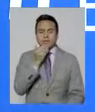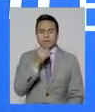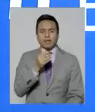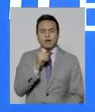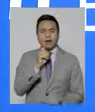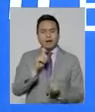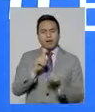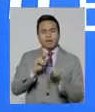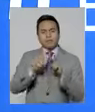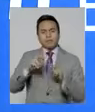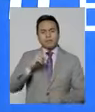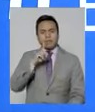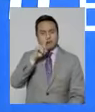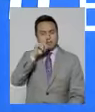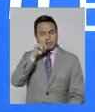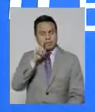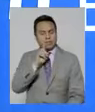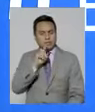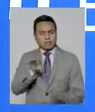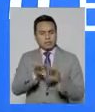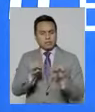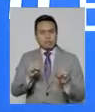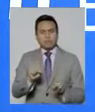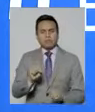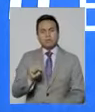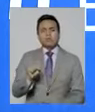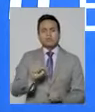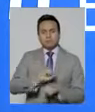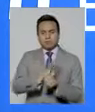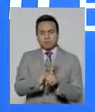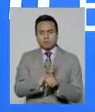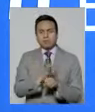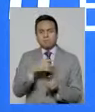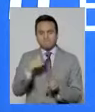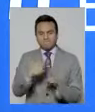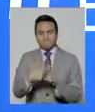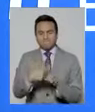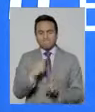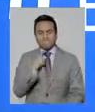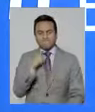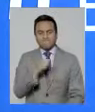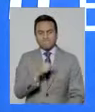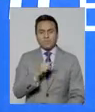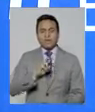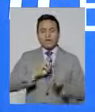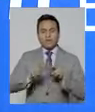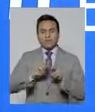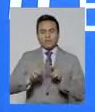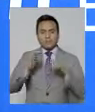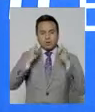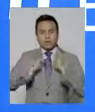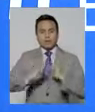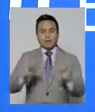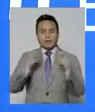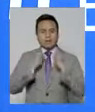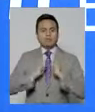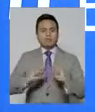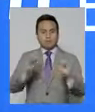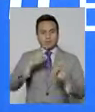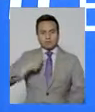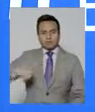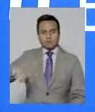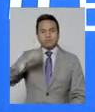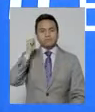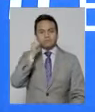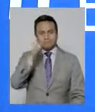examen de PCR contra SARS-CoV-2 positivo. Eso es lo que nosotros hacemos y se reporta en